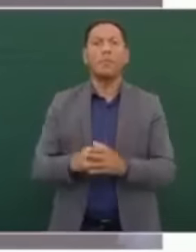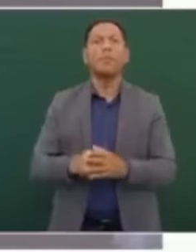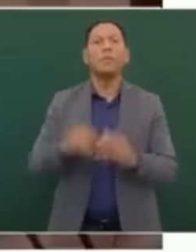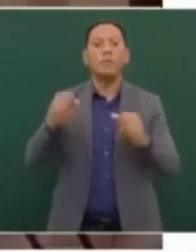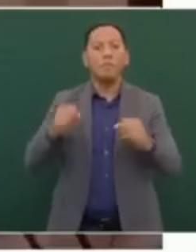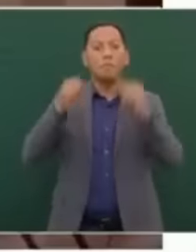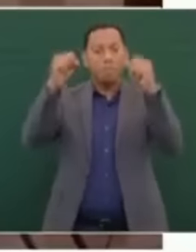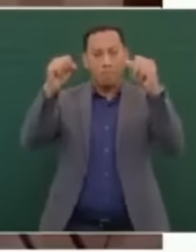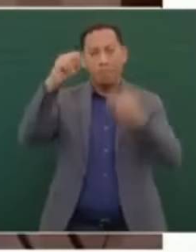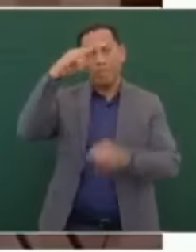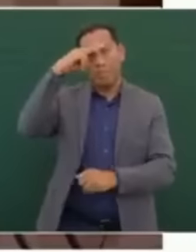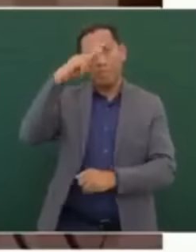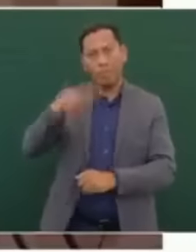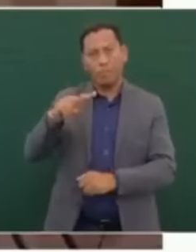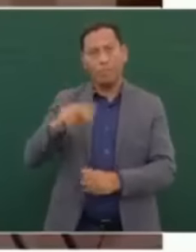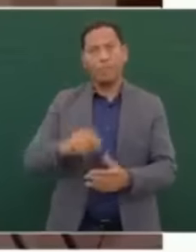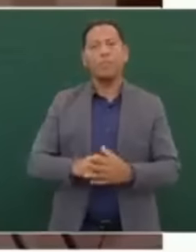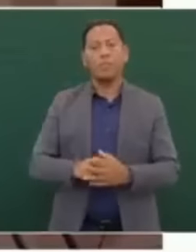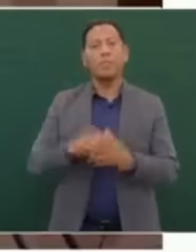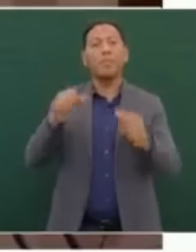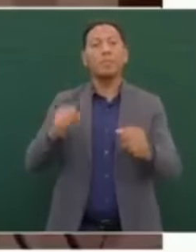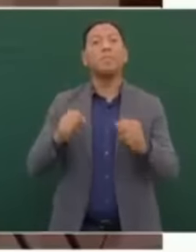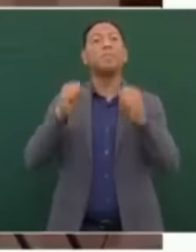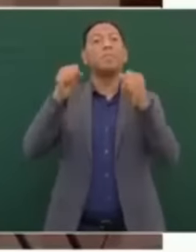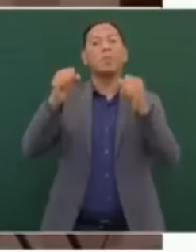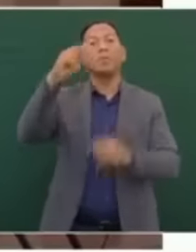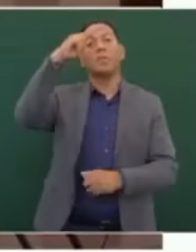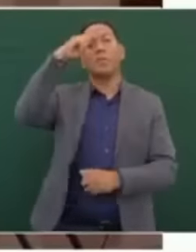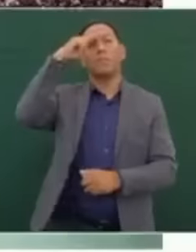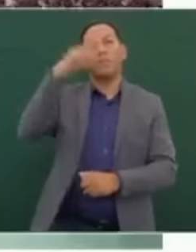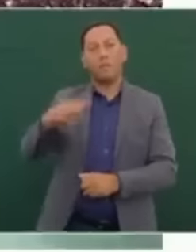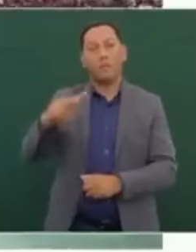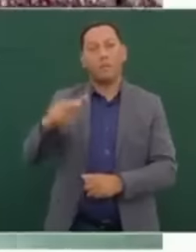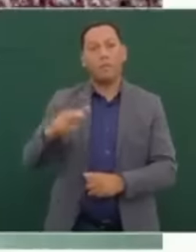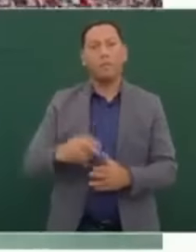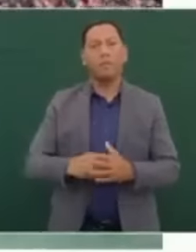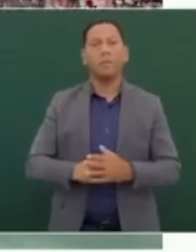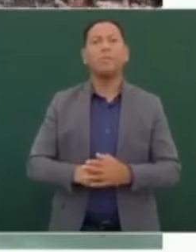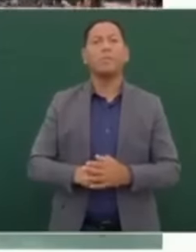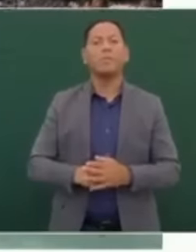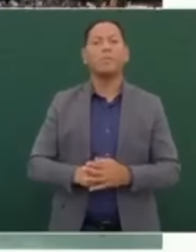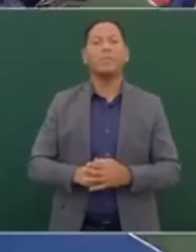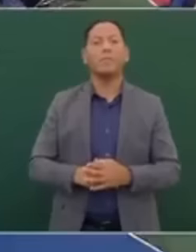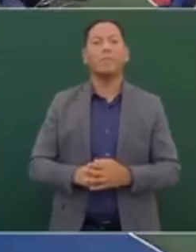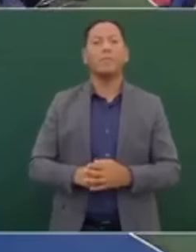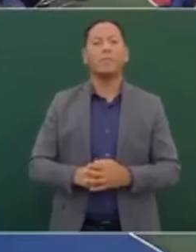¡Viva México! ¡Viva México!